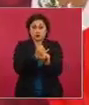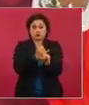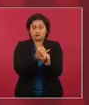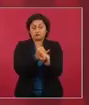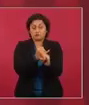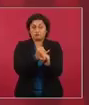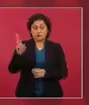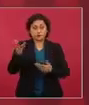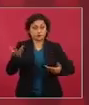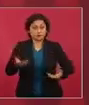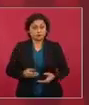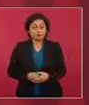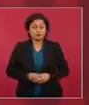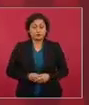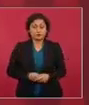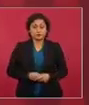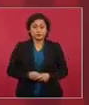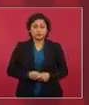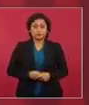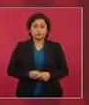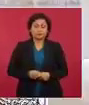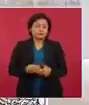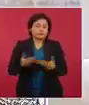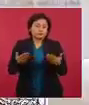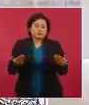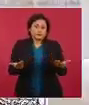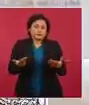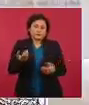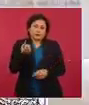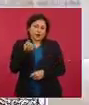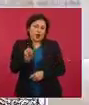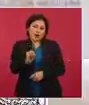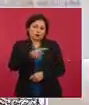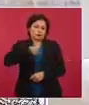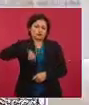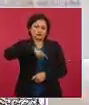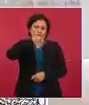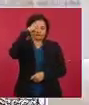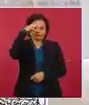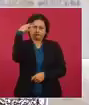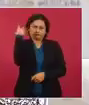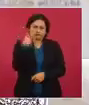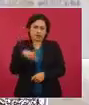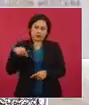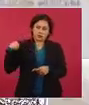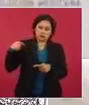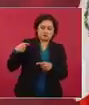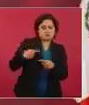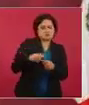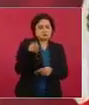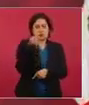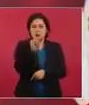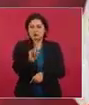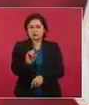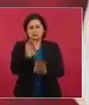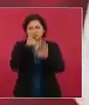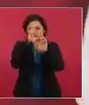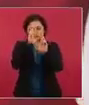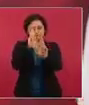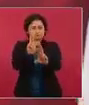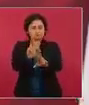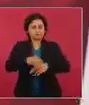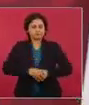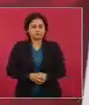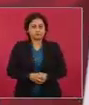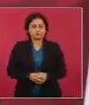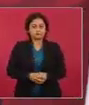las naciones, y esa es la política que México ha sostenido. Eso